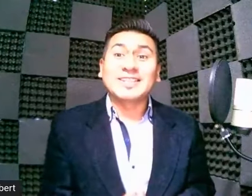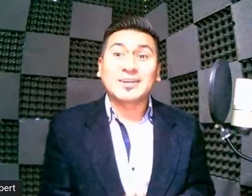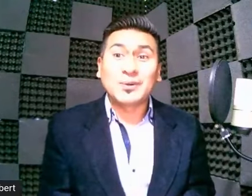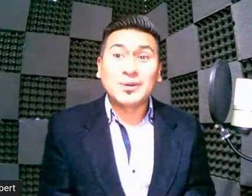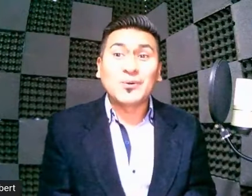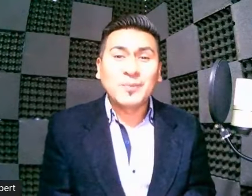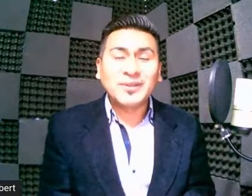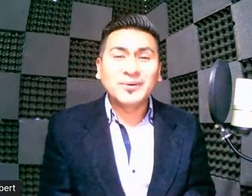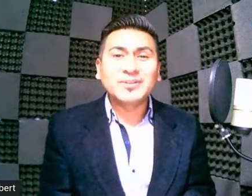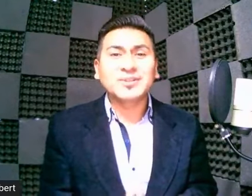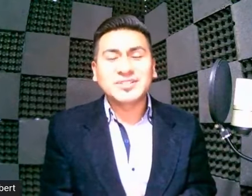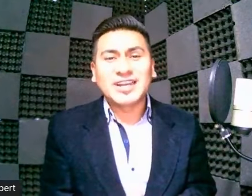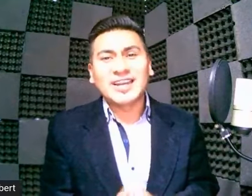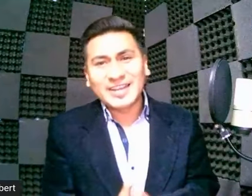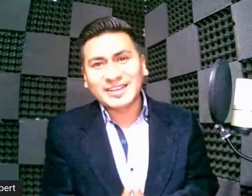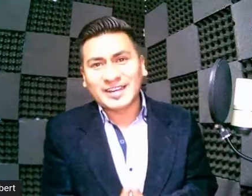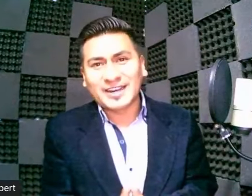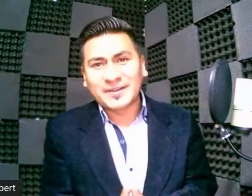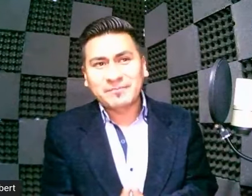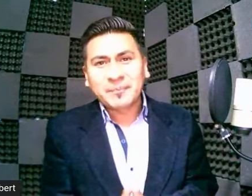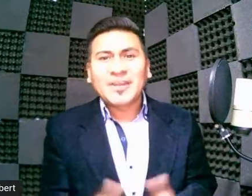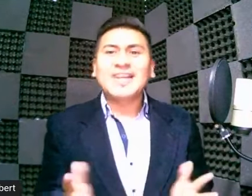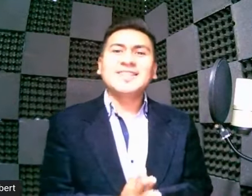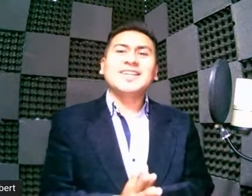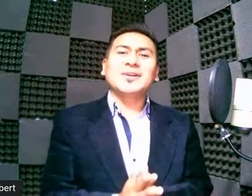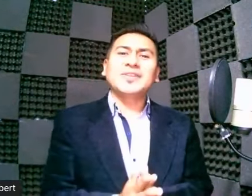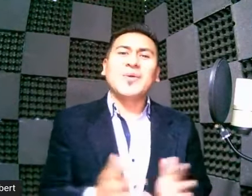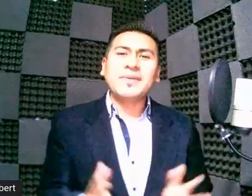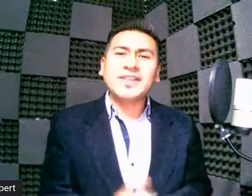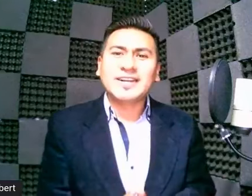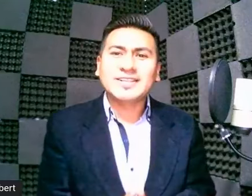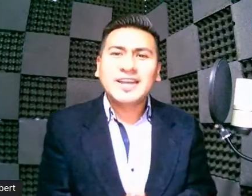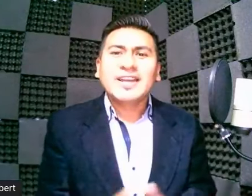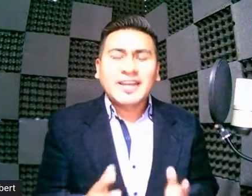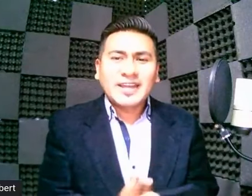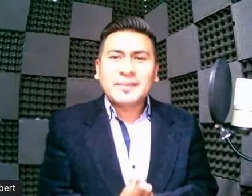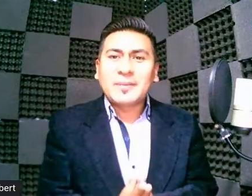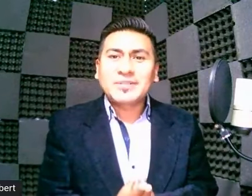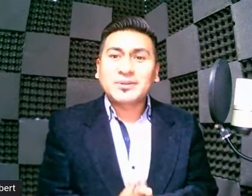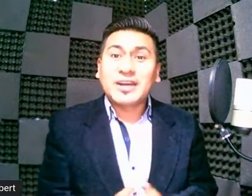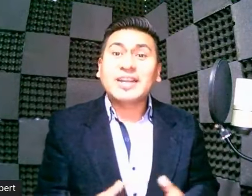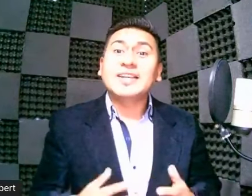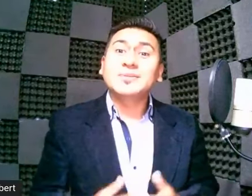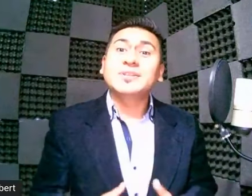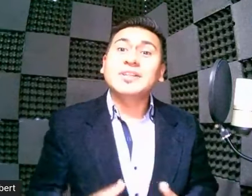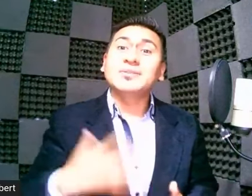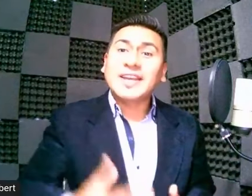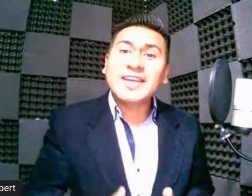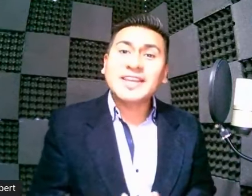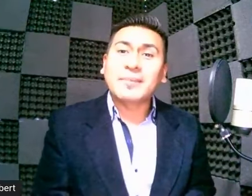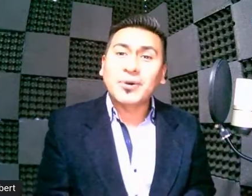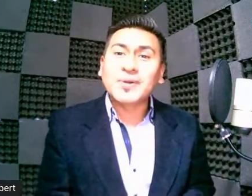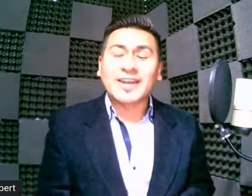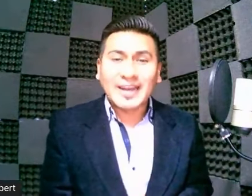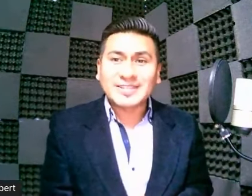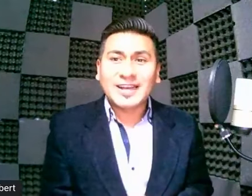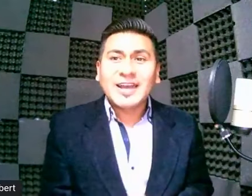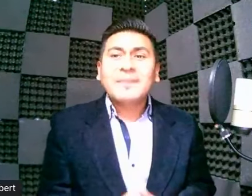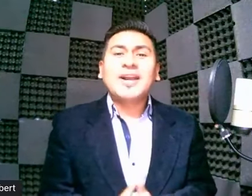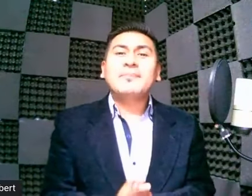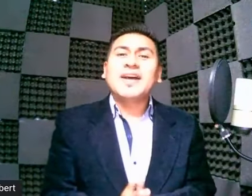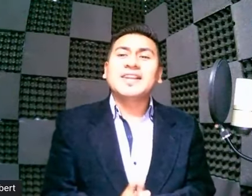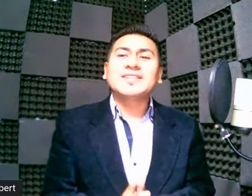de Desarrollo Humano, Social e Integral. Este ciclo de webinars vamos a tocar es una guía de apoyo en